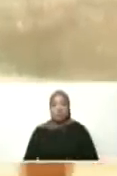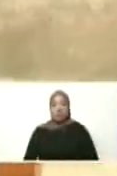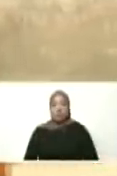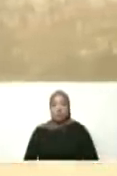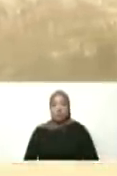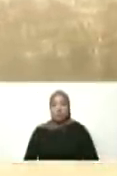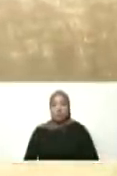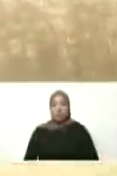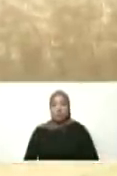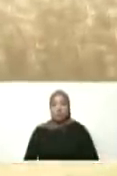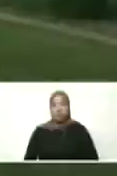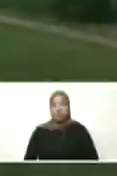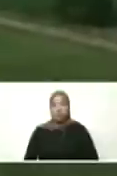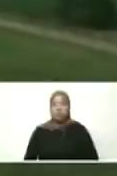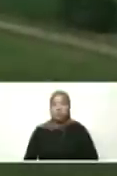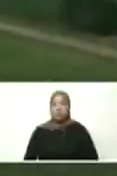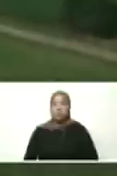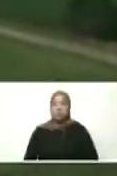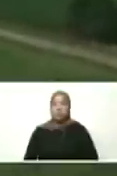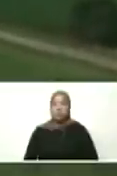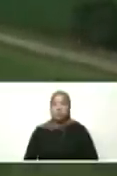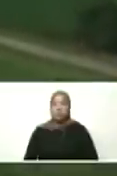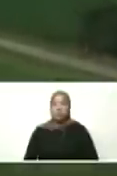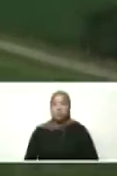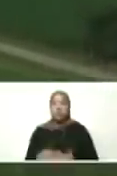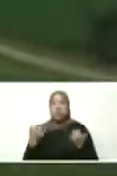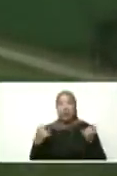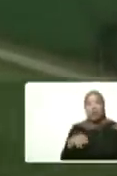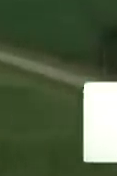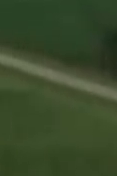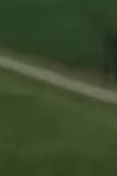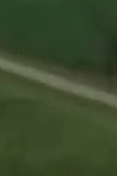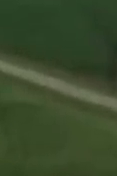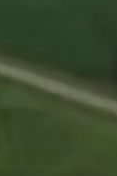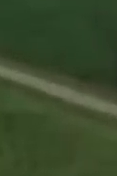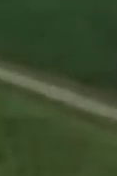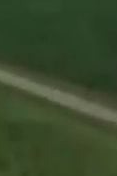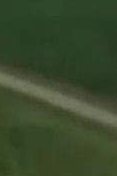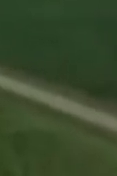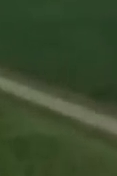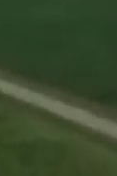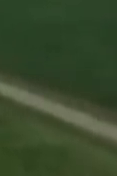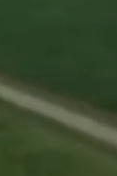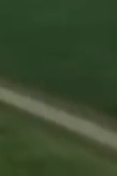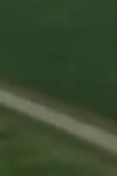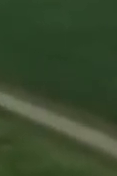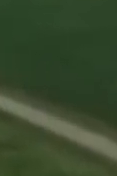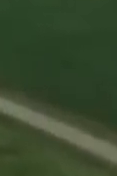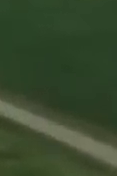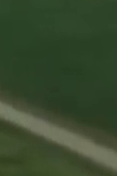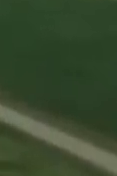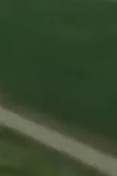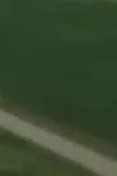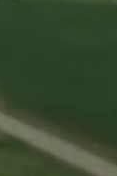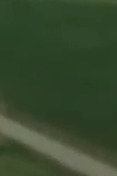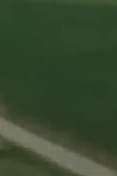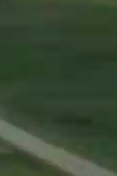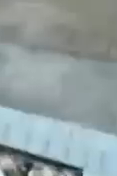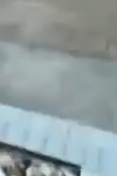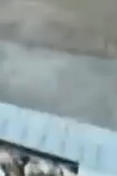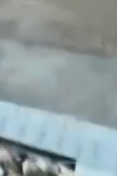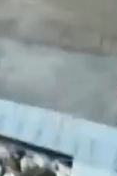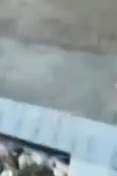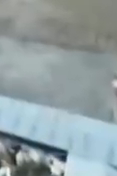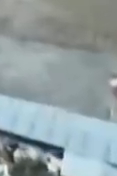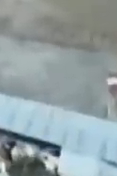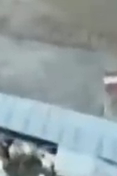Sí. Y así suenan los criollitos del merengue. Y le damos la bienvenida a nuestro presidente de